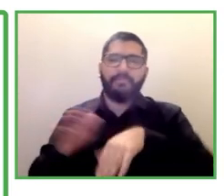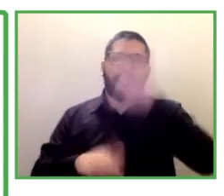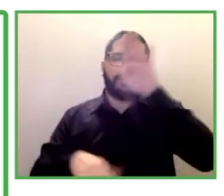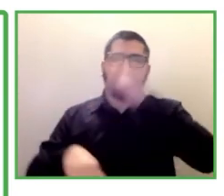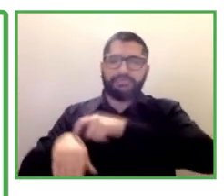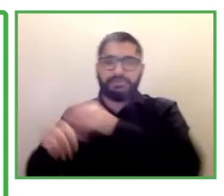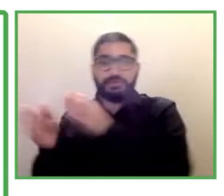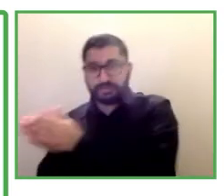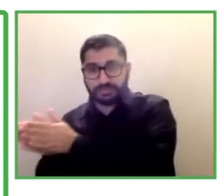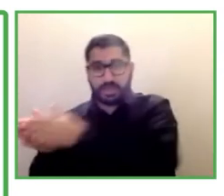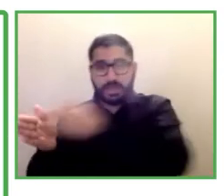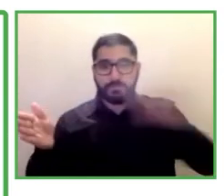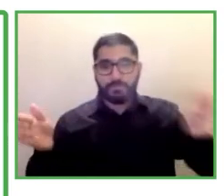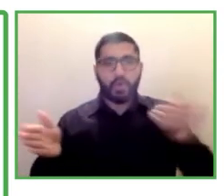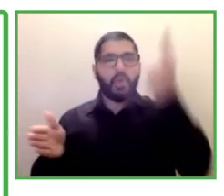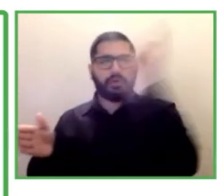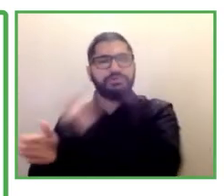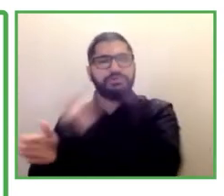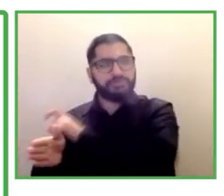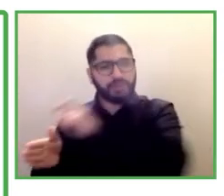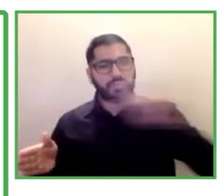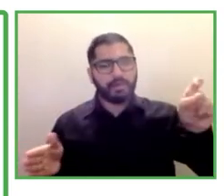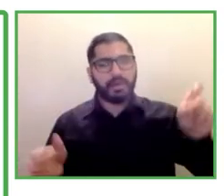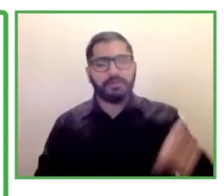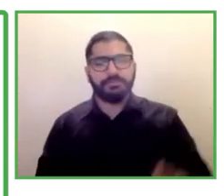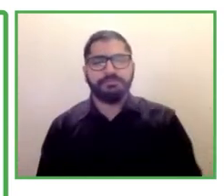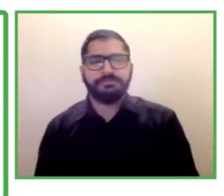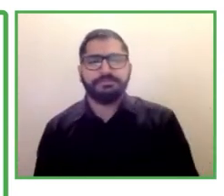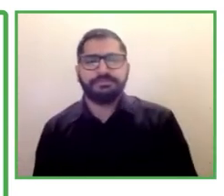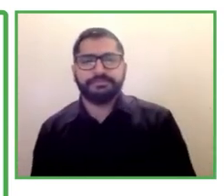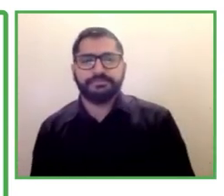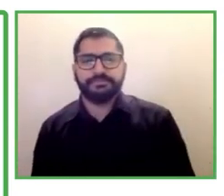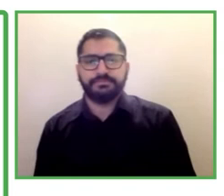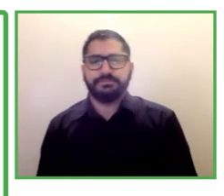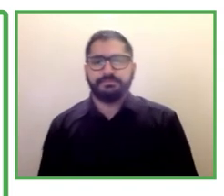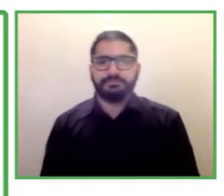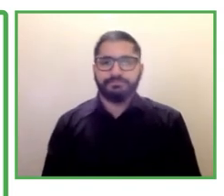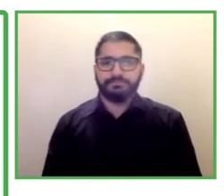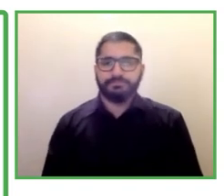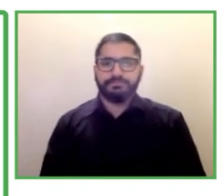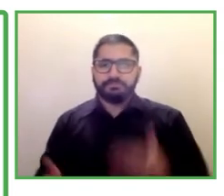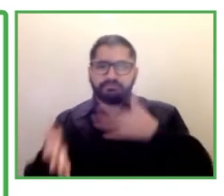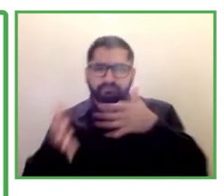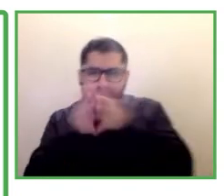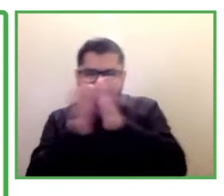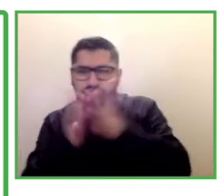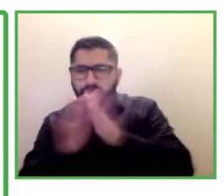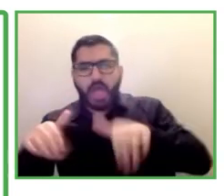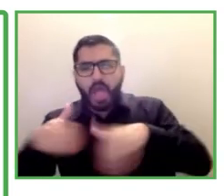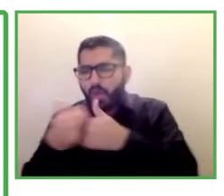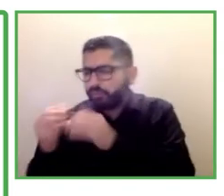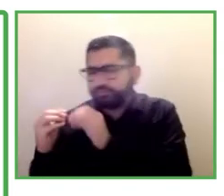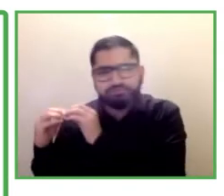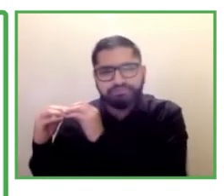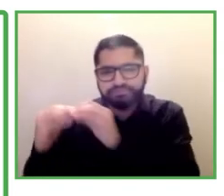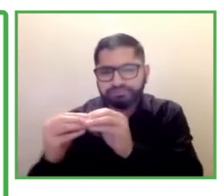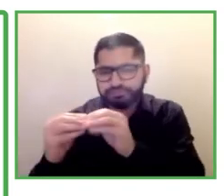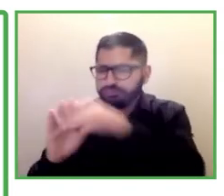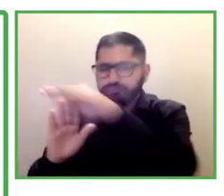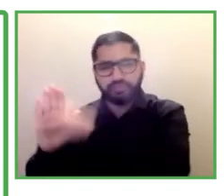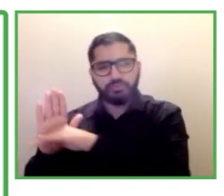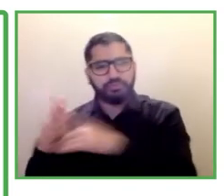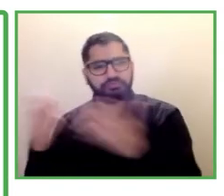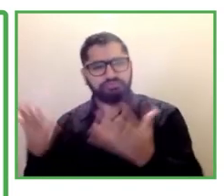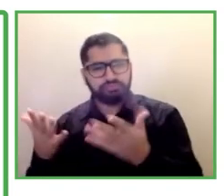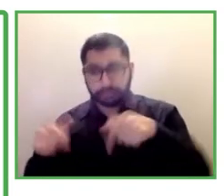En términos de cómo funciona este programa, eligible students through the strong relationships that we have